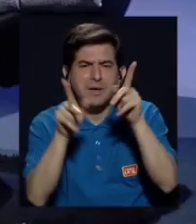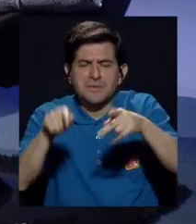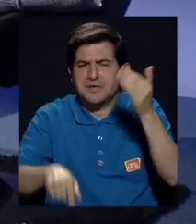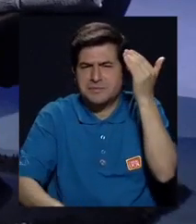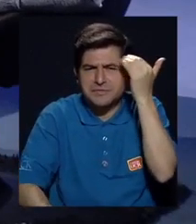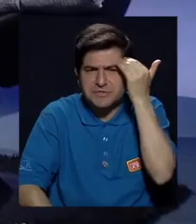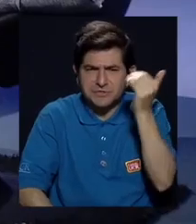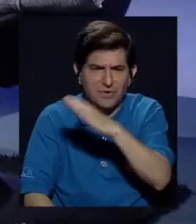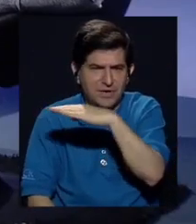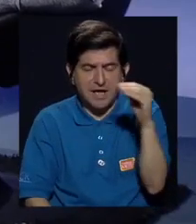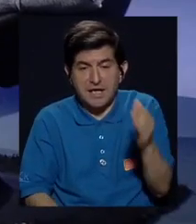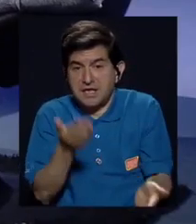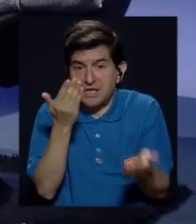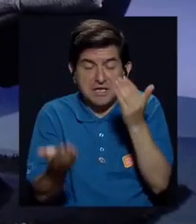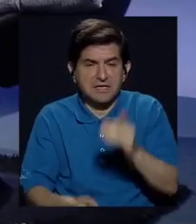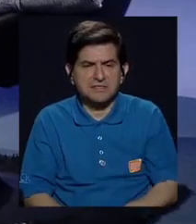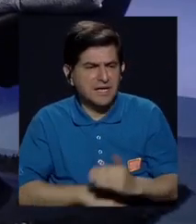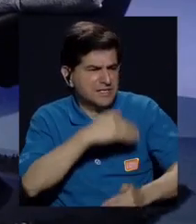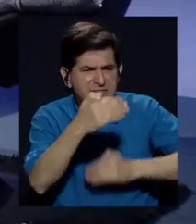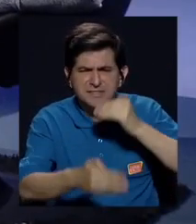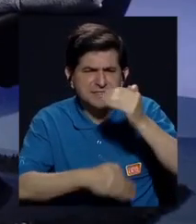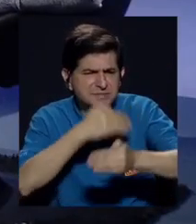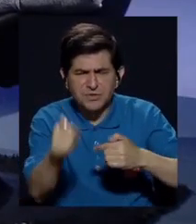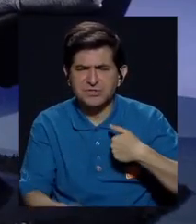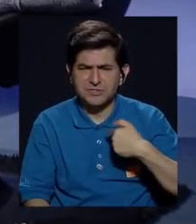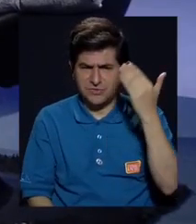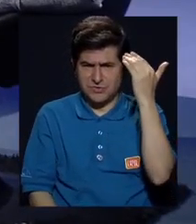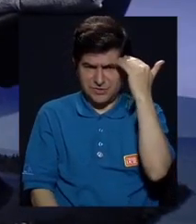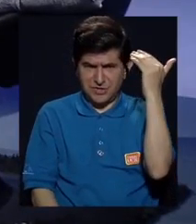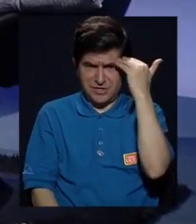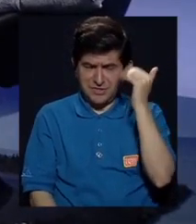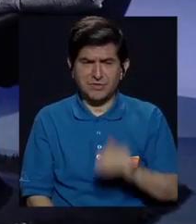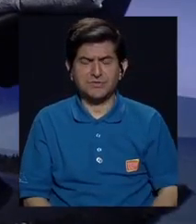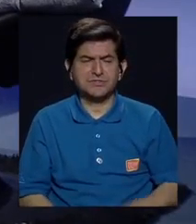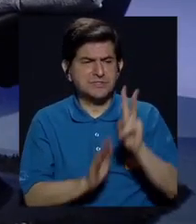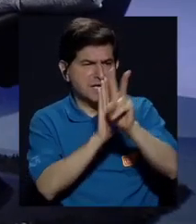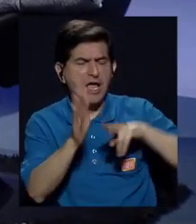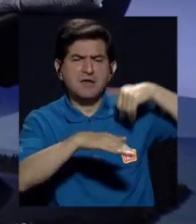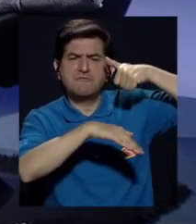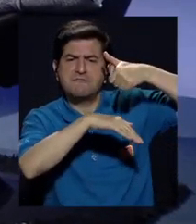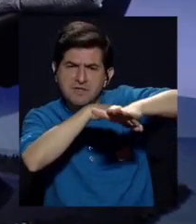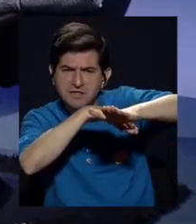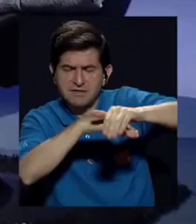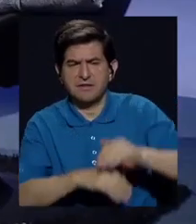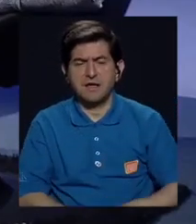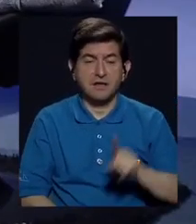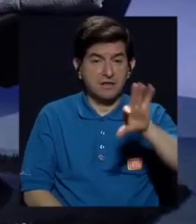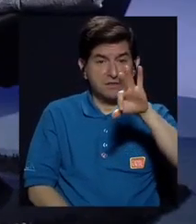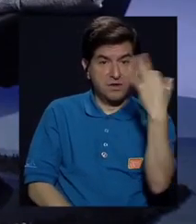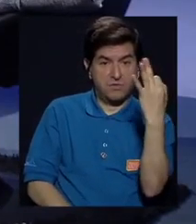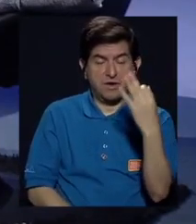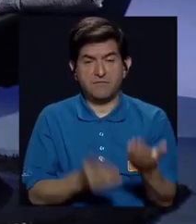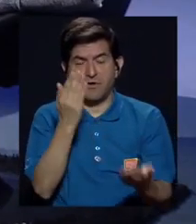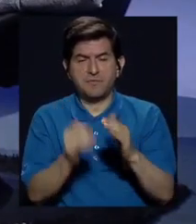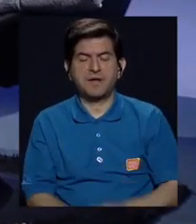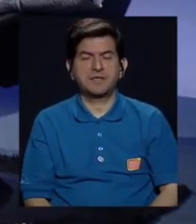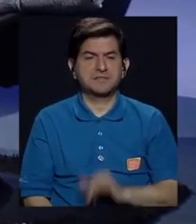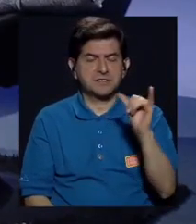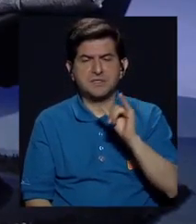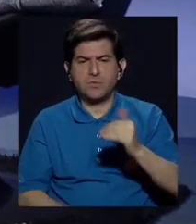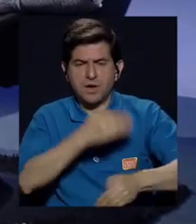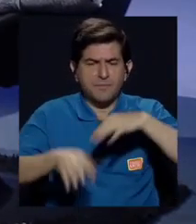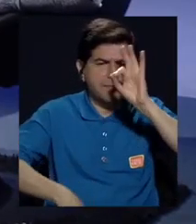conozca y de repente cómo fue ese procedimiento? Que sé que en este caso fueron videos que se enviaron para que de algún modo fueran como audiciones en las